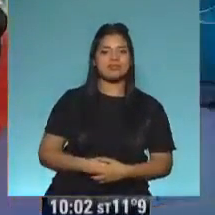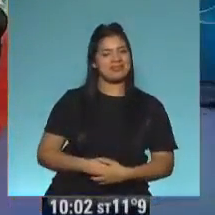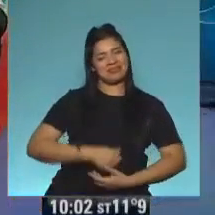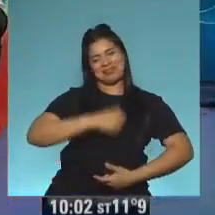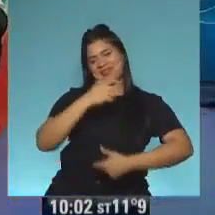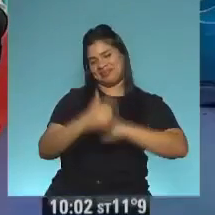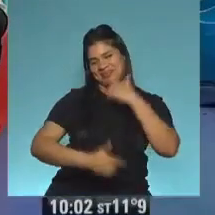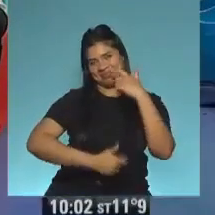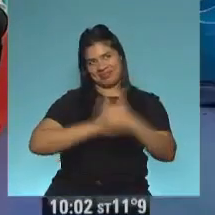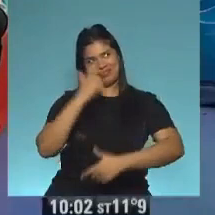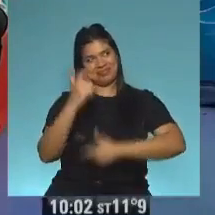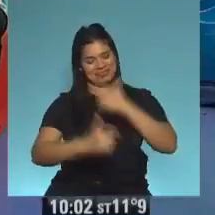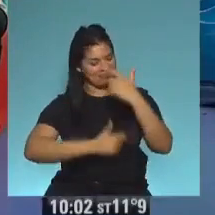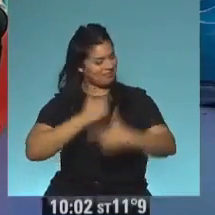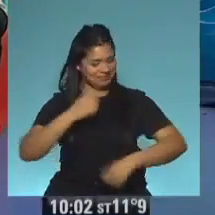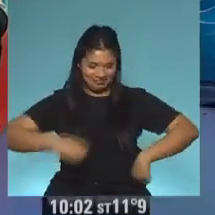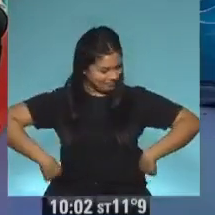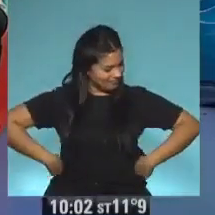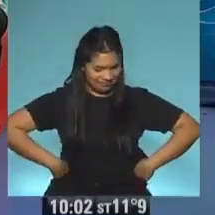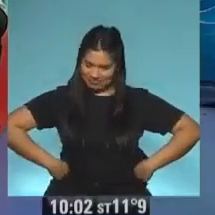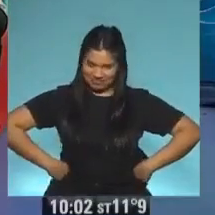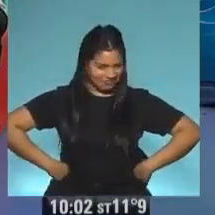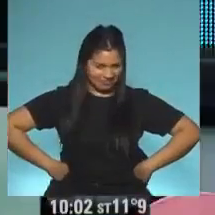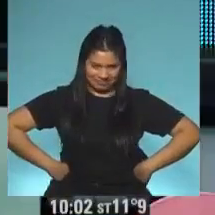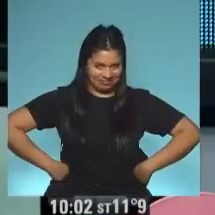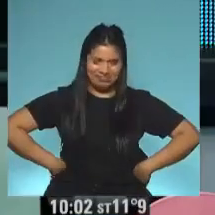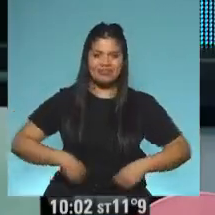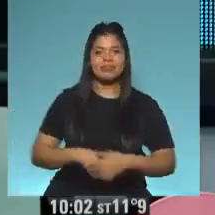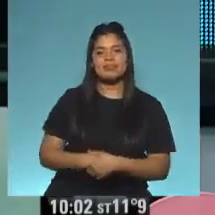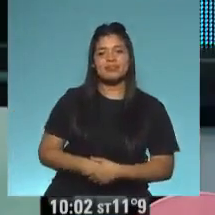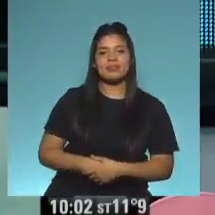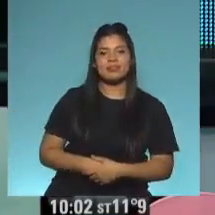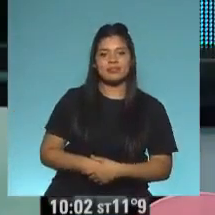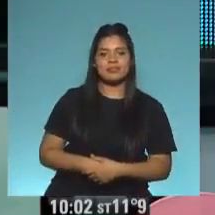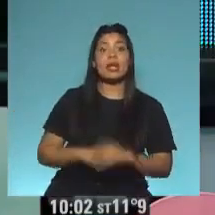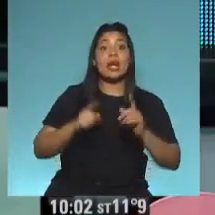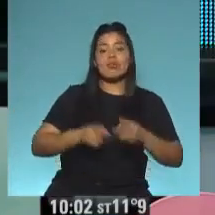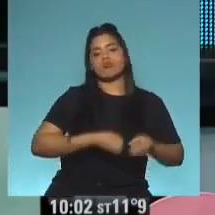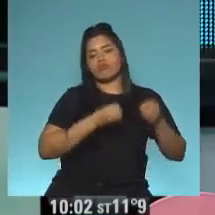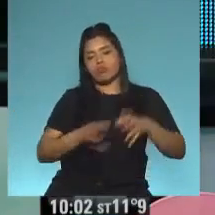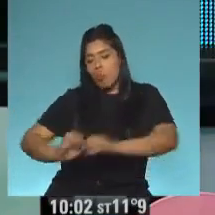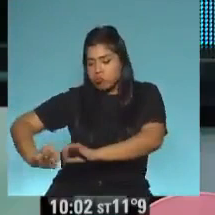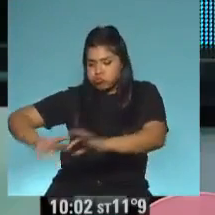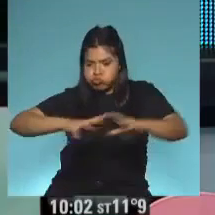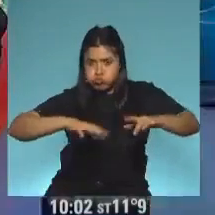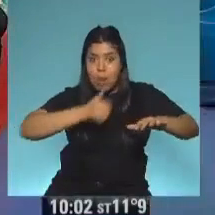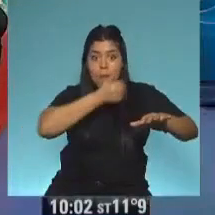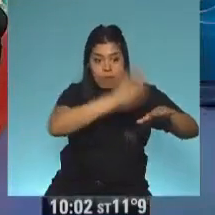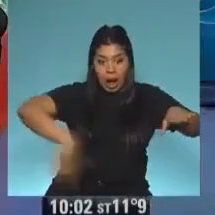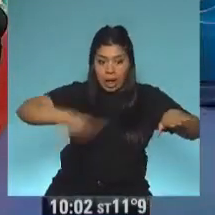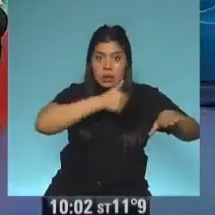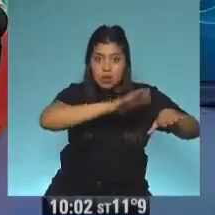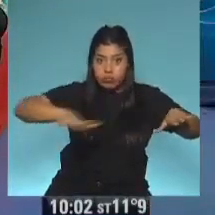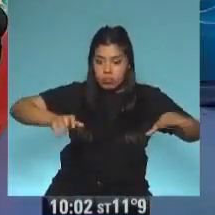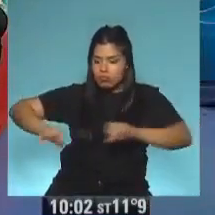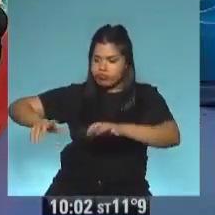rió, pero no le hizo caso. Echó espuma en el agua y también una ballena de plástico. «Está bien»,